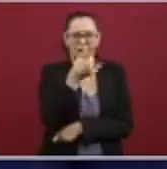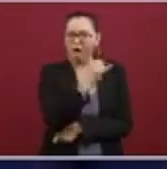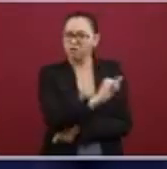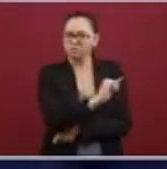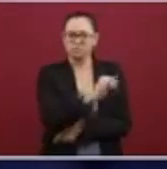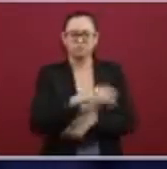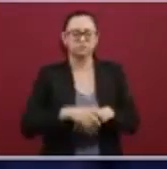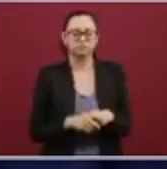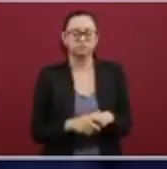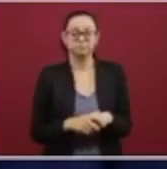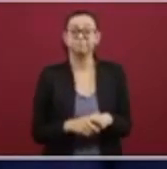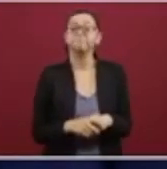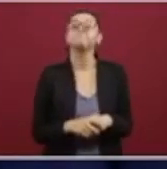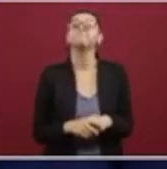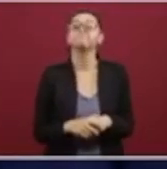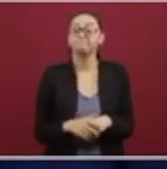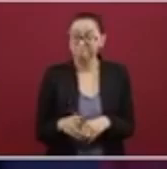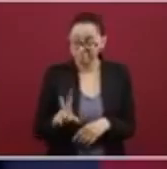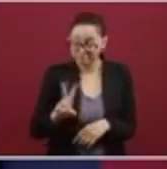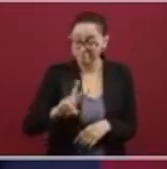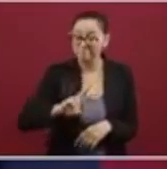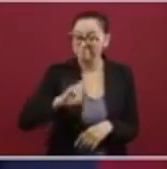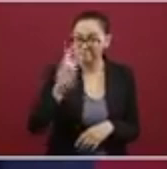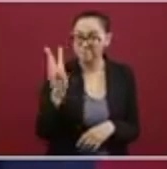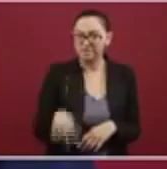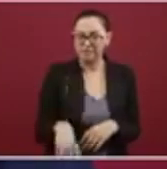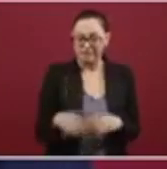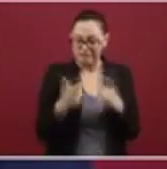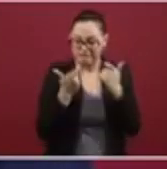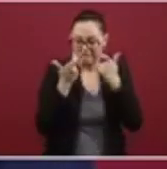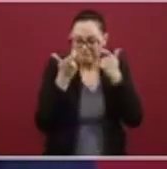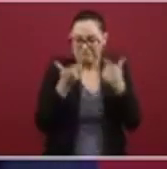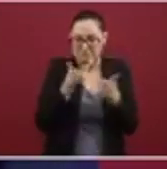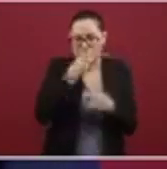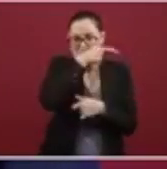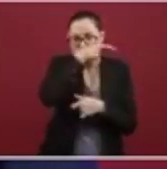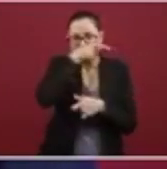Y eso pasa, es una enfermedad.